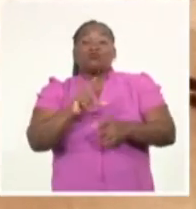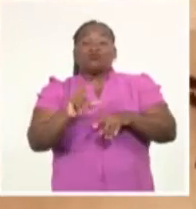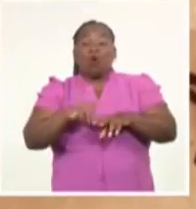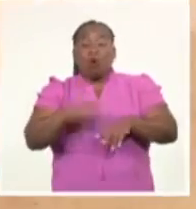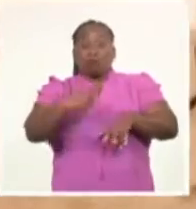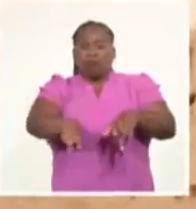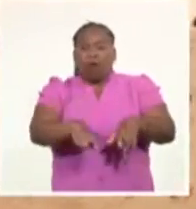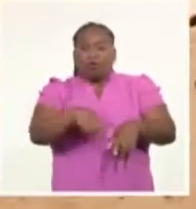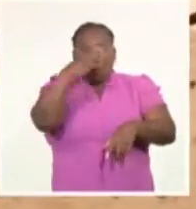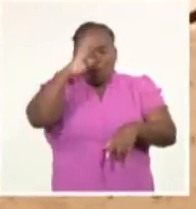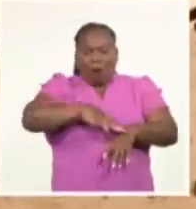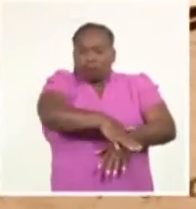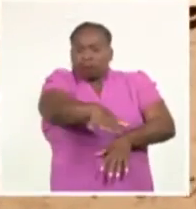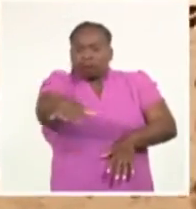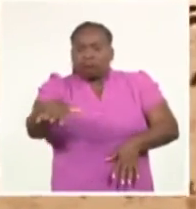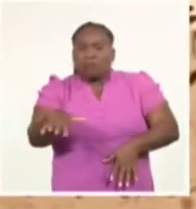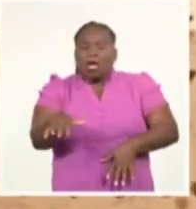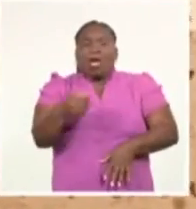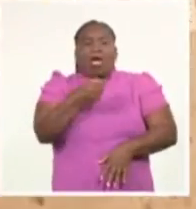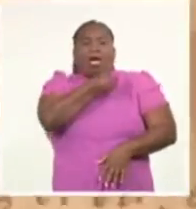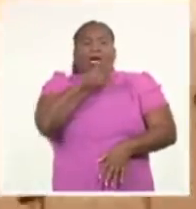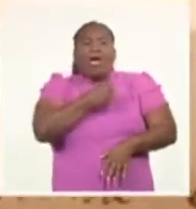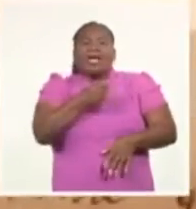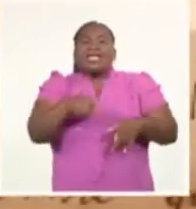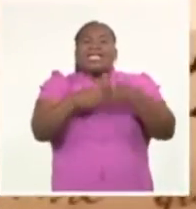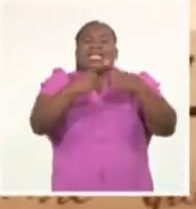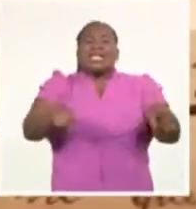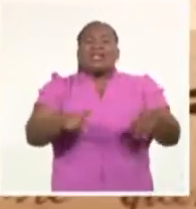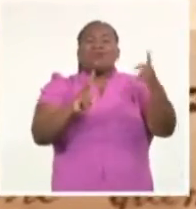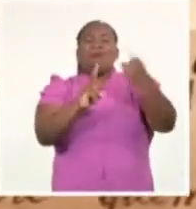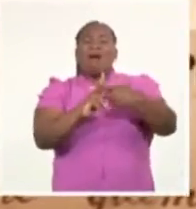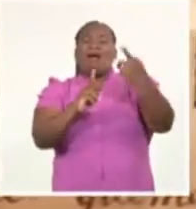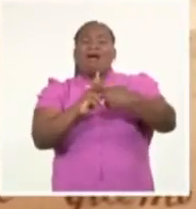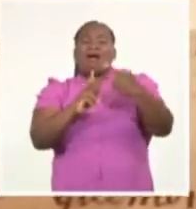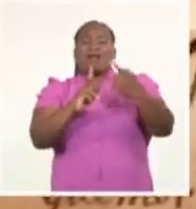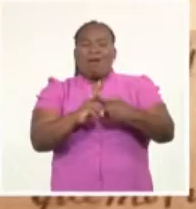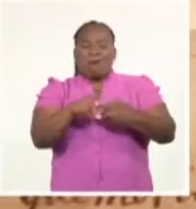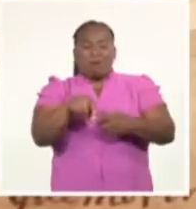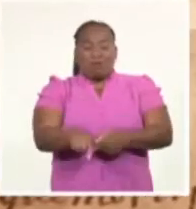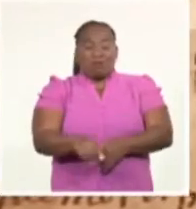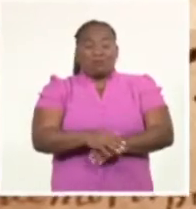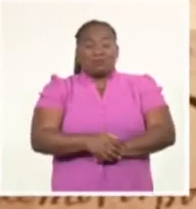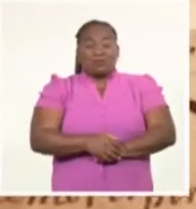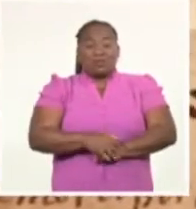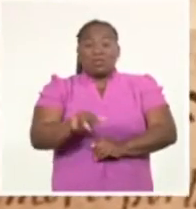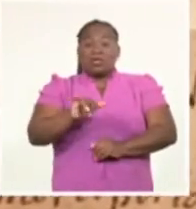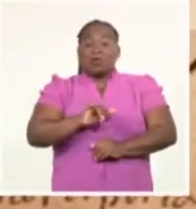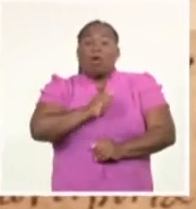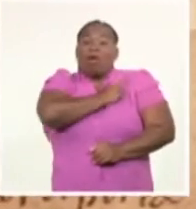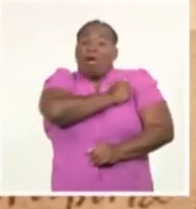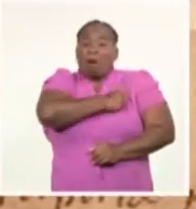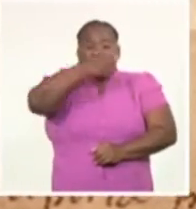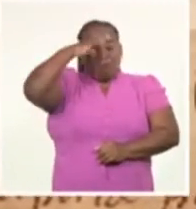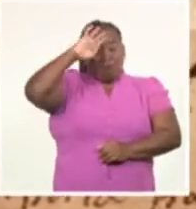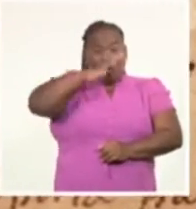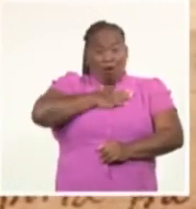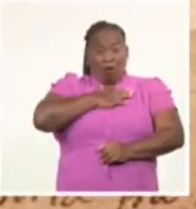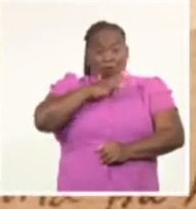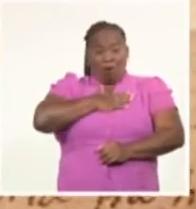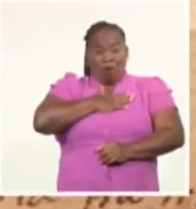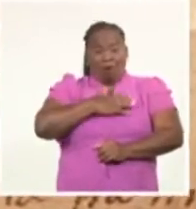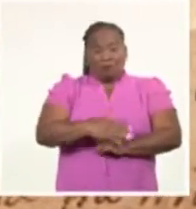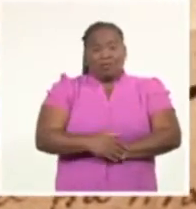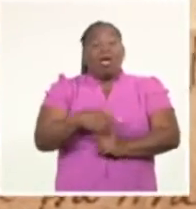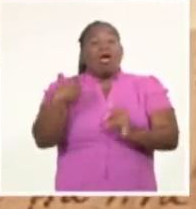cubanos entonaron la bayamesa, pieza musical devenida himno nacional como símbolo de amor a la patria y del espíritu